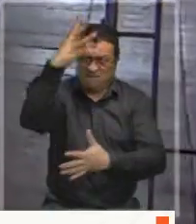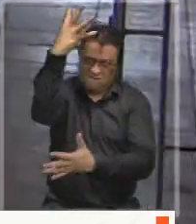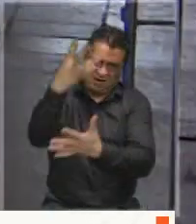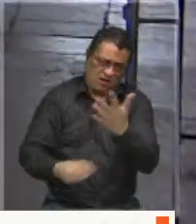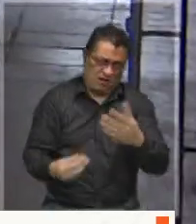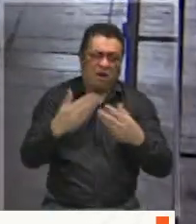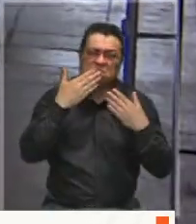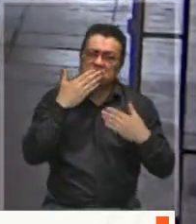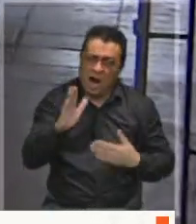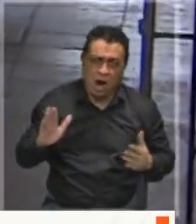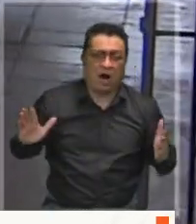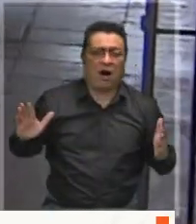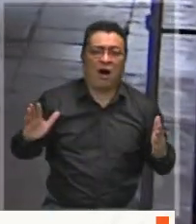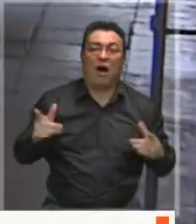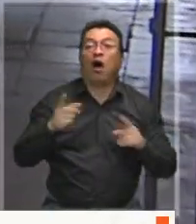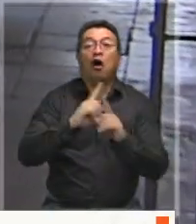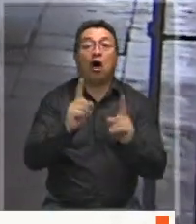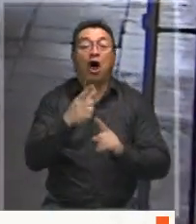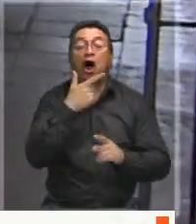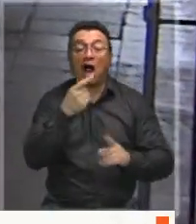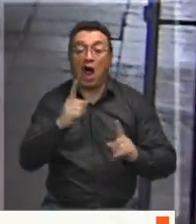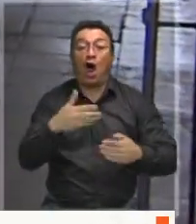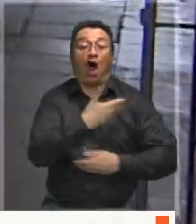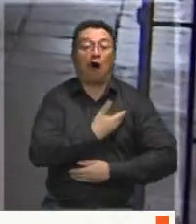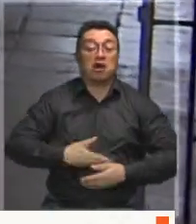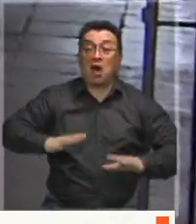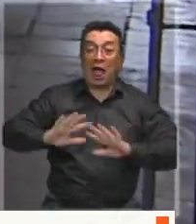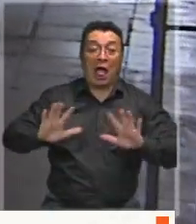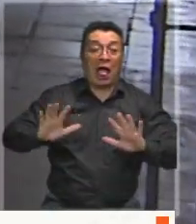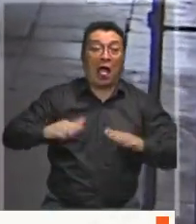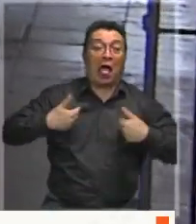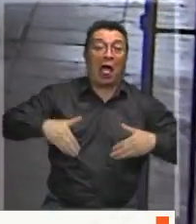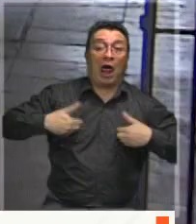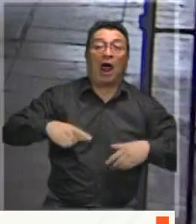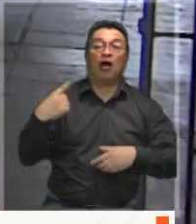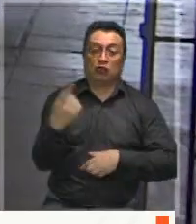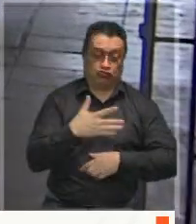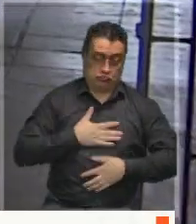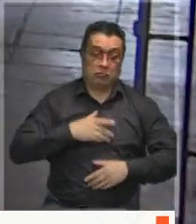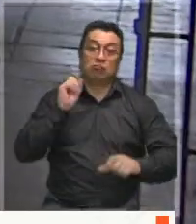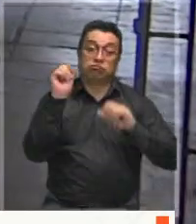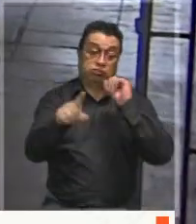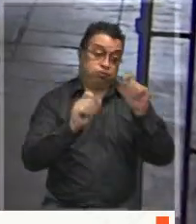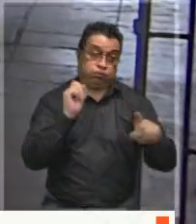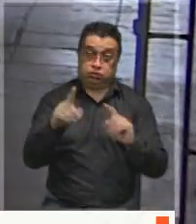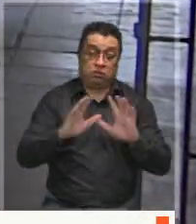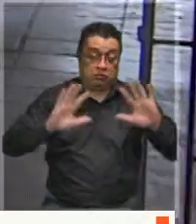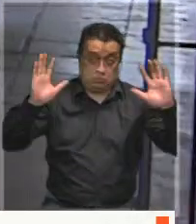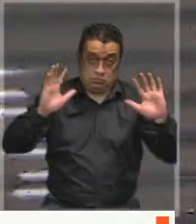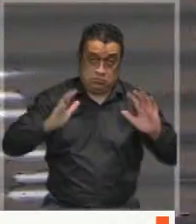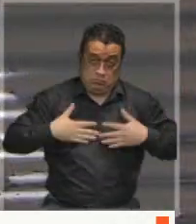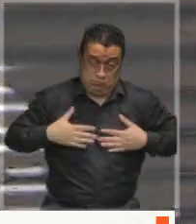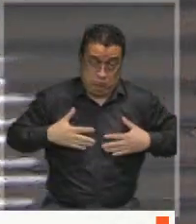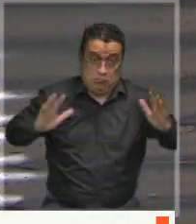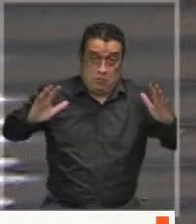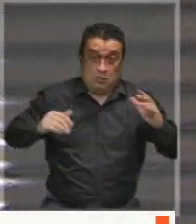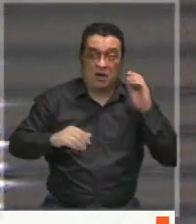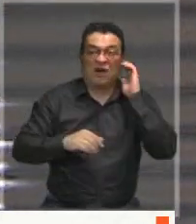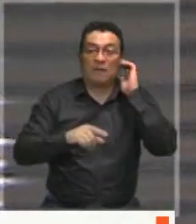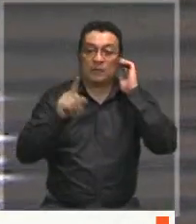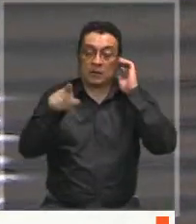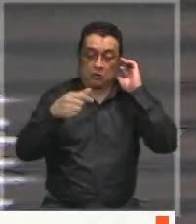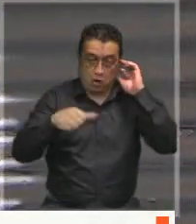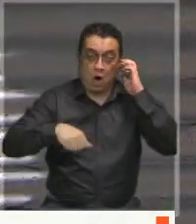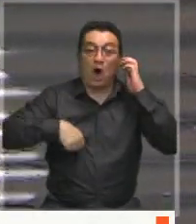esto. Y si no queda en nada el gobierno, yo creo que nosotros vamos a tener que actuar de nuestra forma, ¿no? El muchacho sí